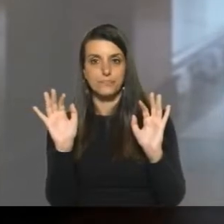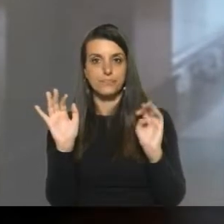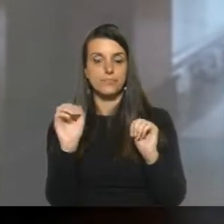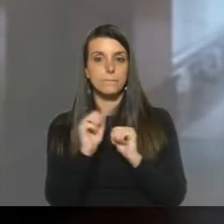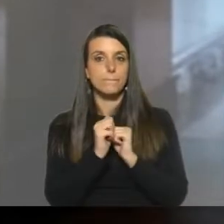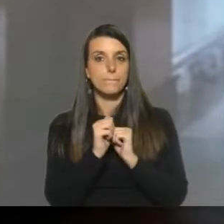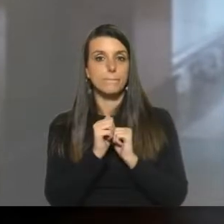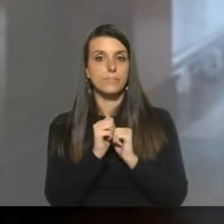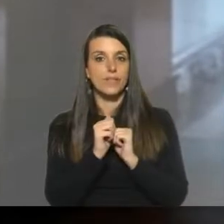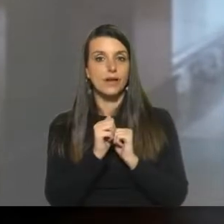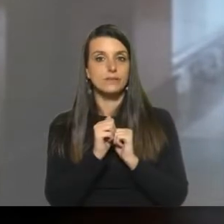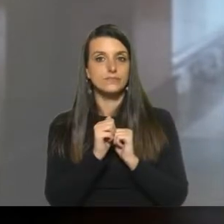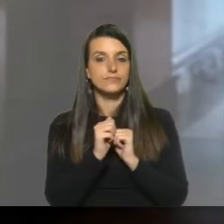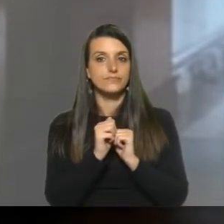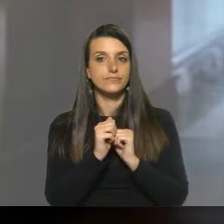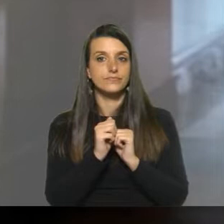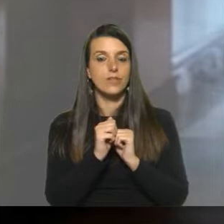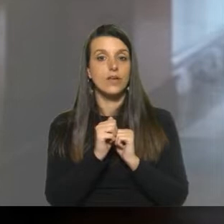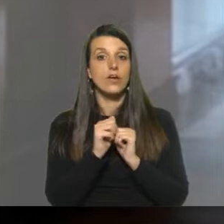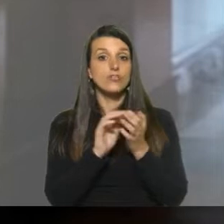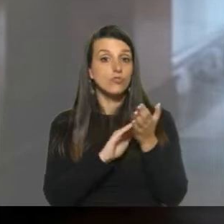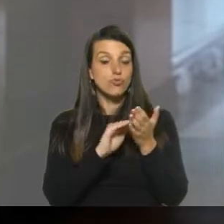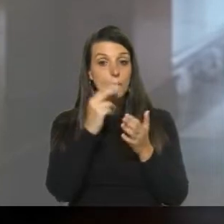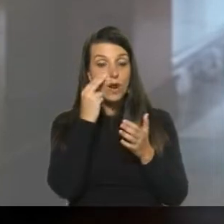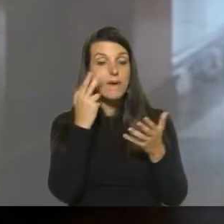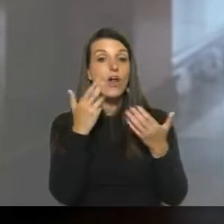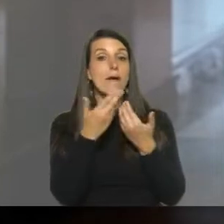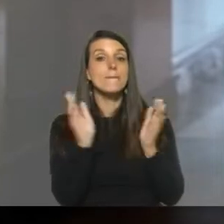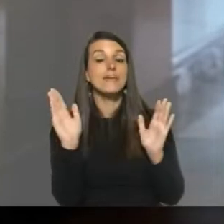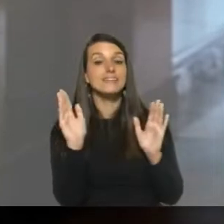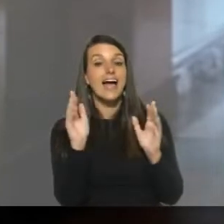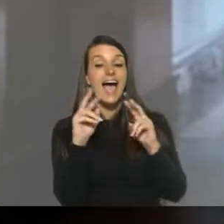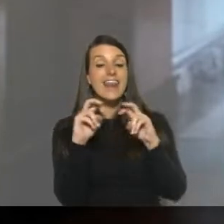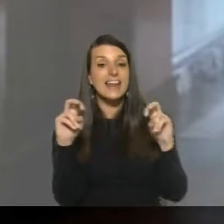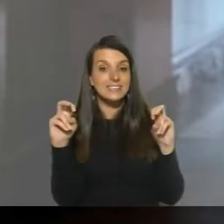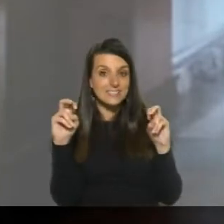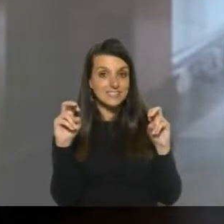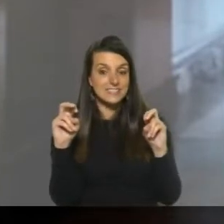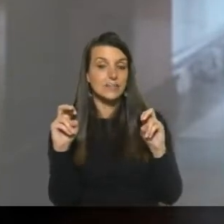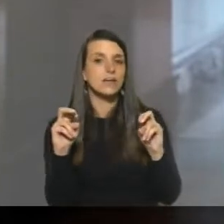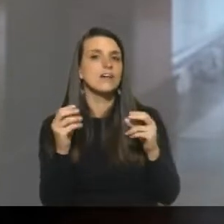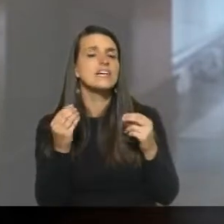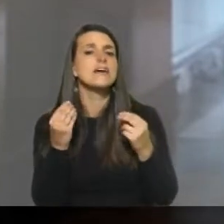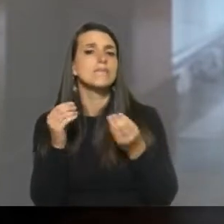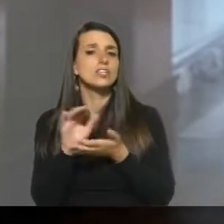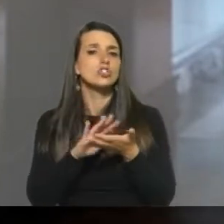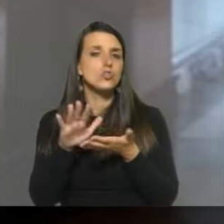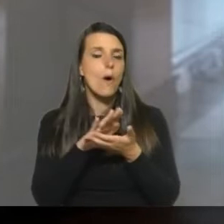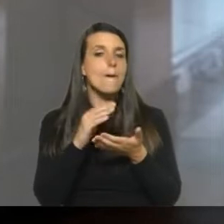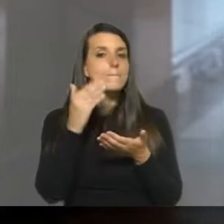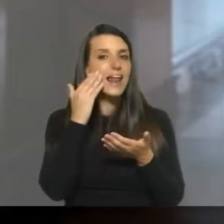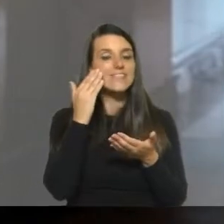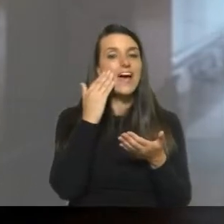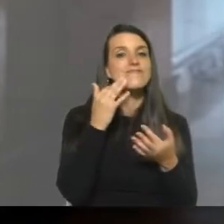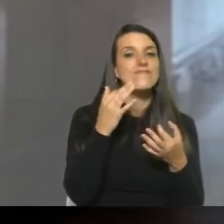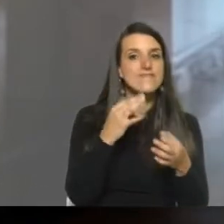datos una vez resuelto el problema ahora comenzamos el análisis forense de qué es lo que pasó para tomar las medidas